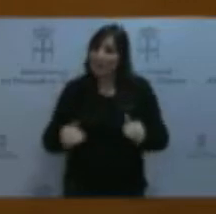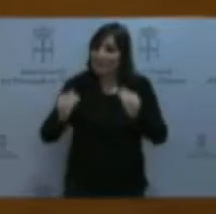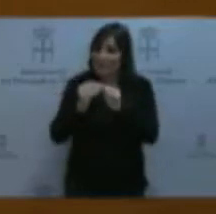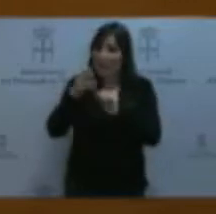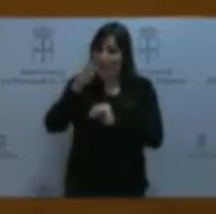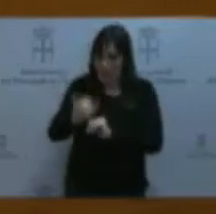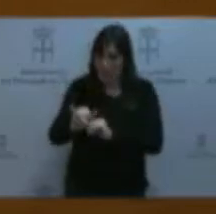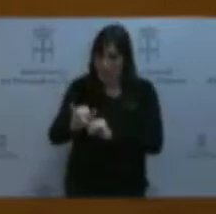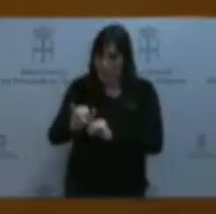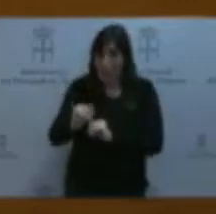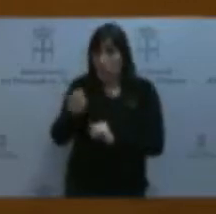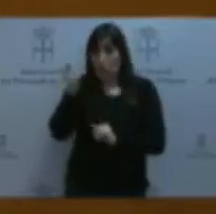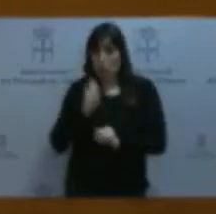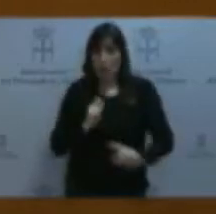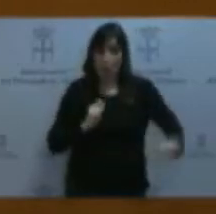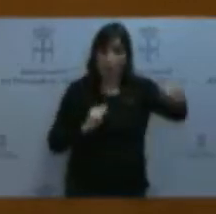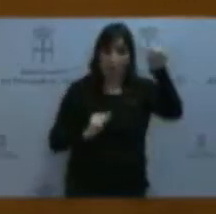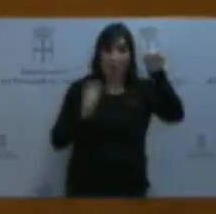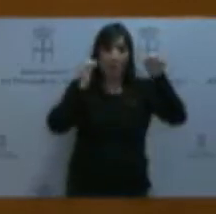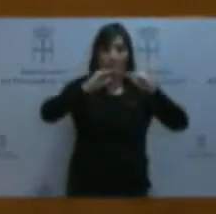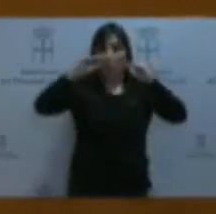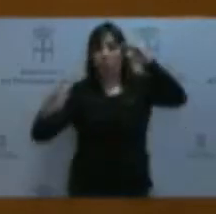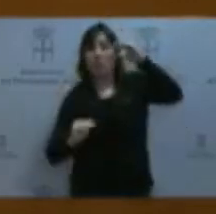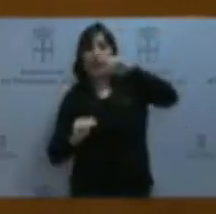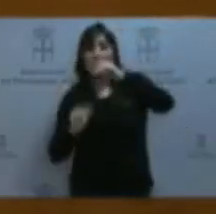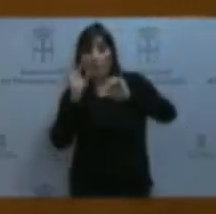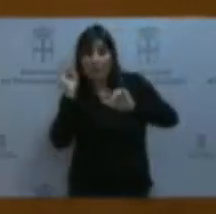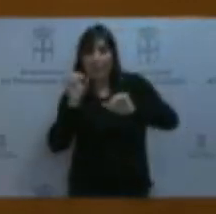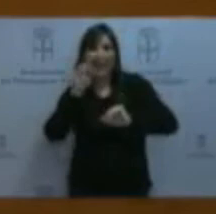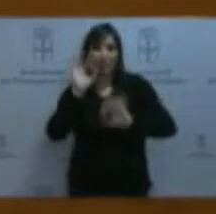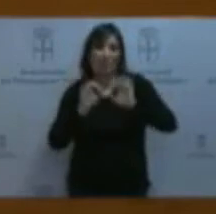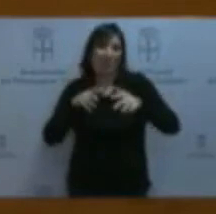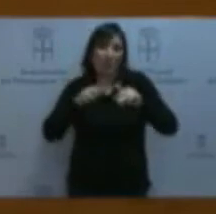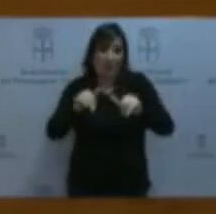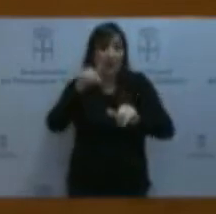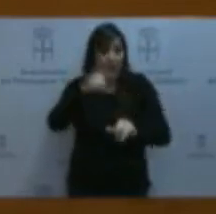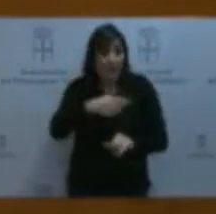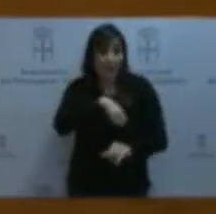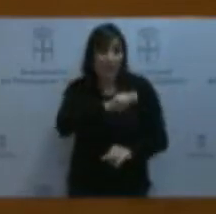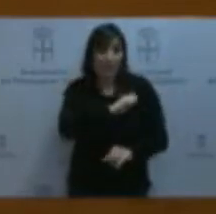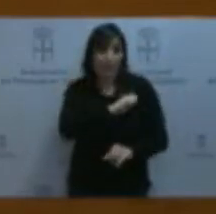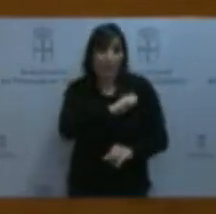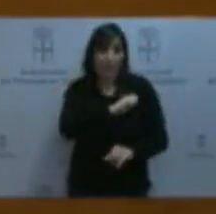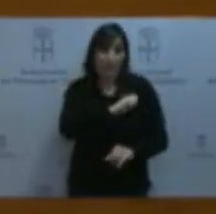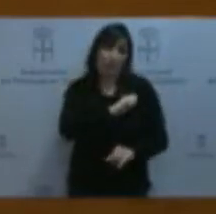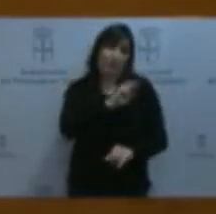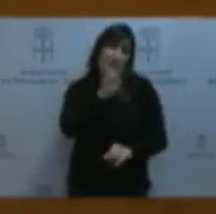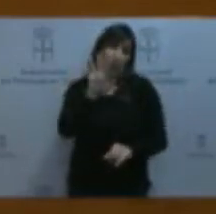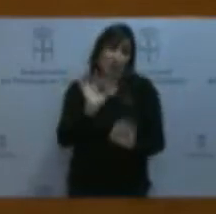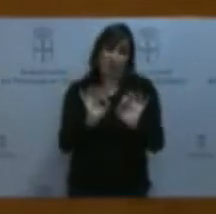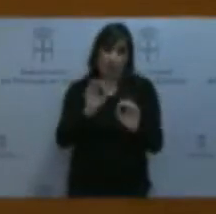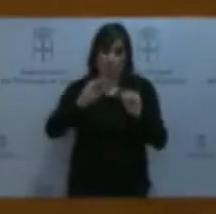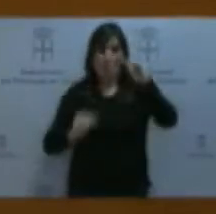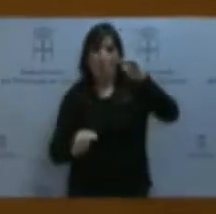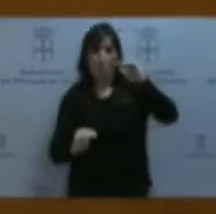hombres y mujeres en Francia no llega al 14%, aquí en España estamos en el 24%. Las autoridades francesas también